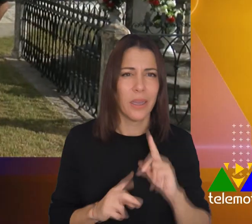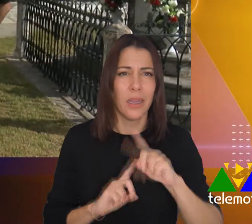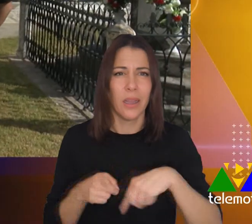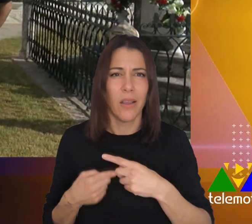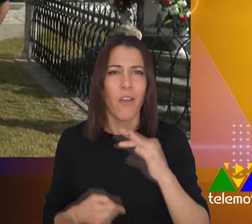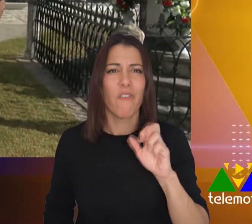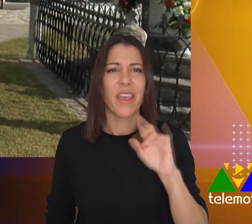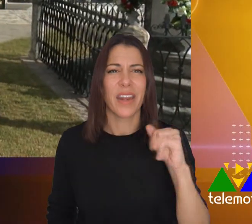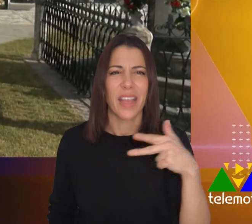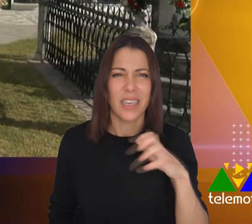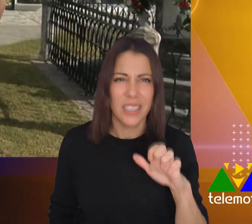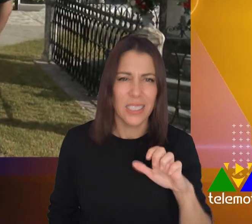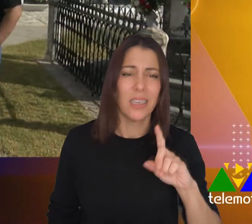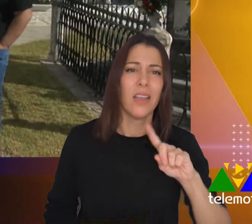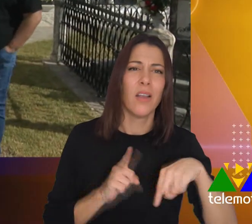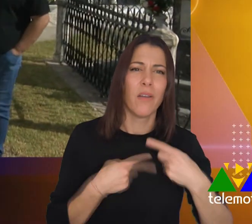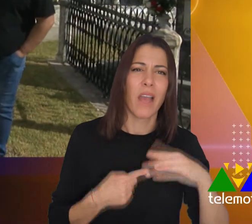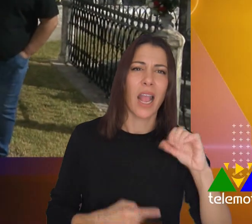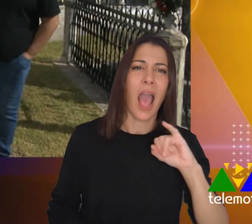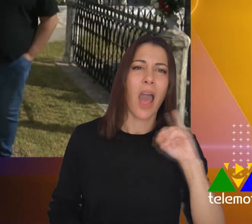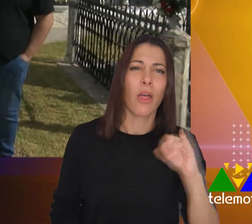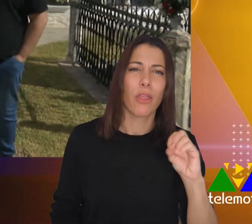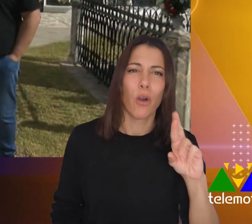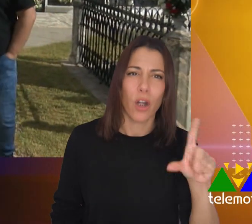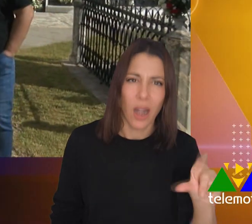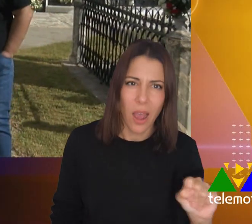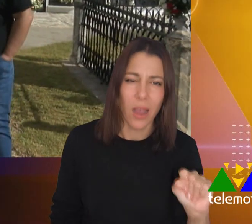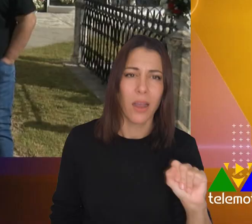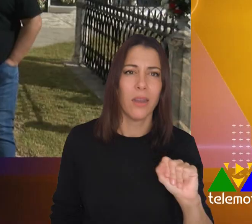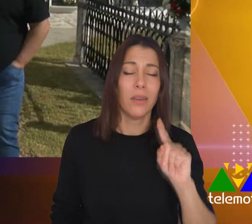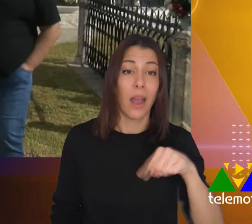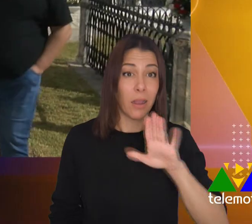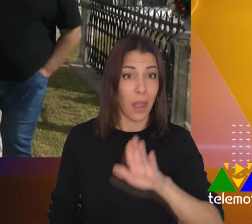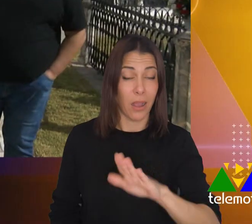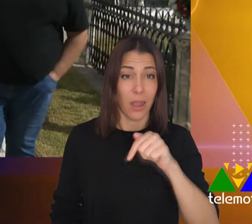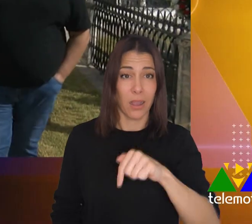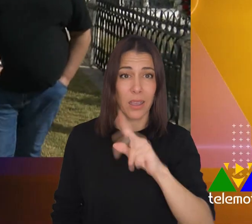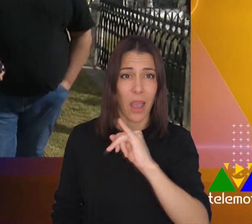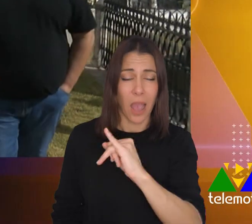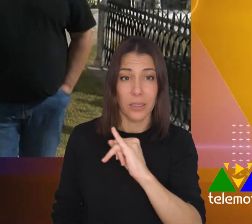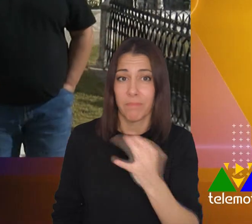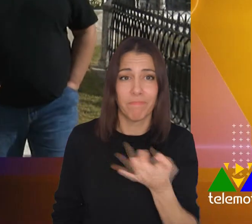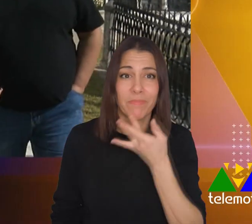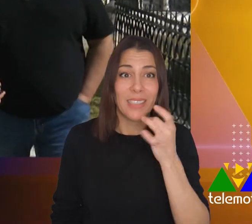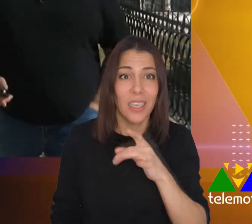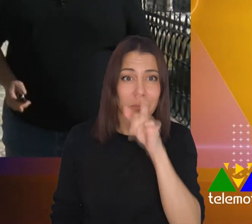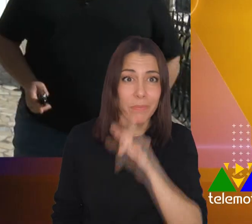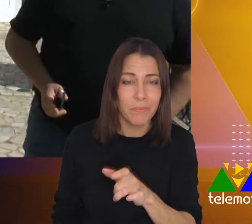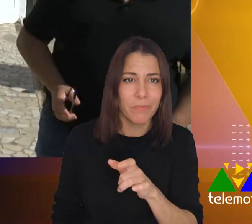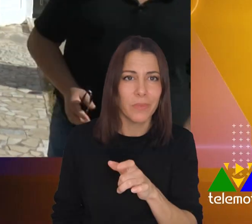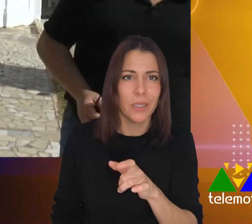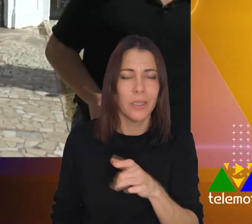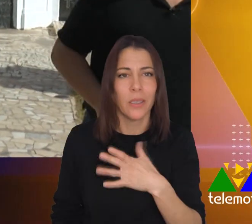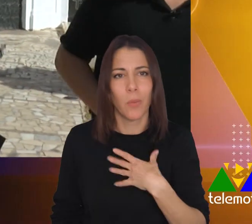familia Feriche, la familia Cazorla, aquí tenemos pues ni más ni menos que